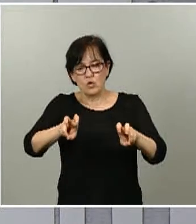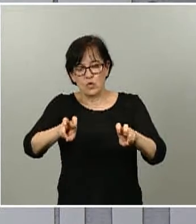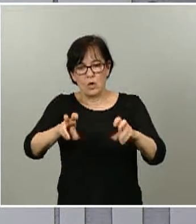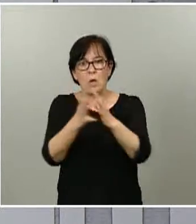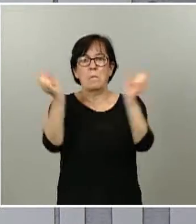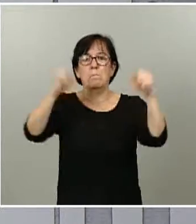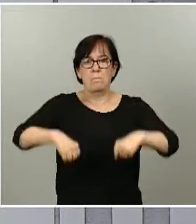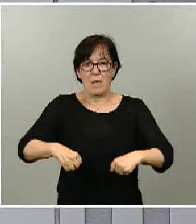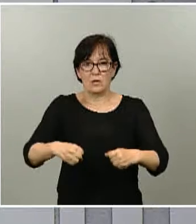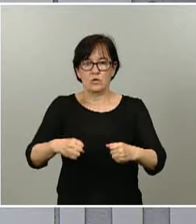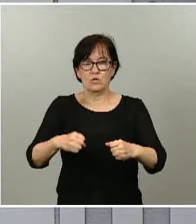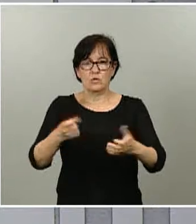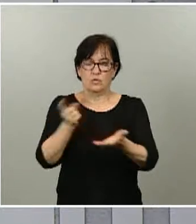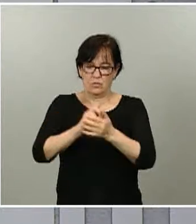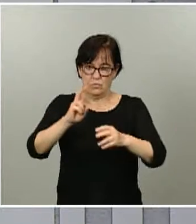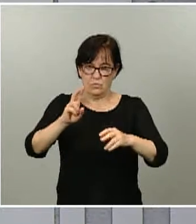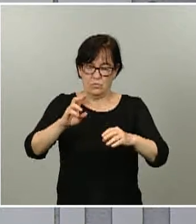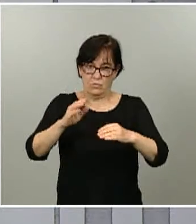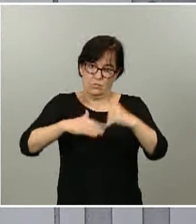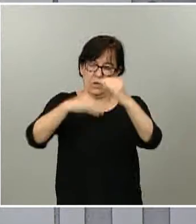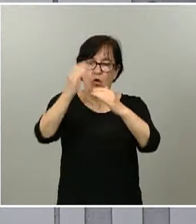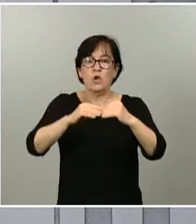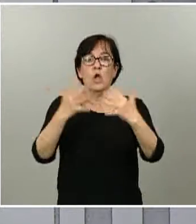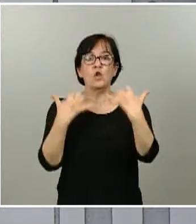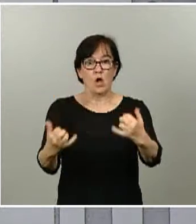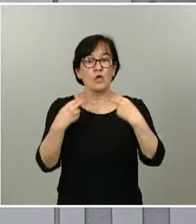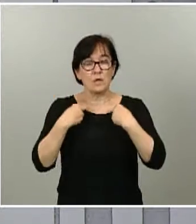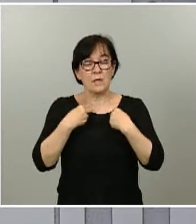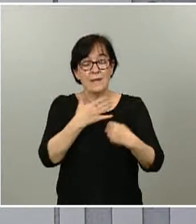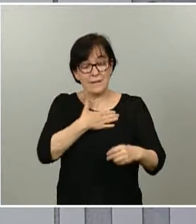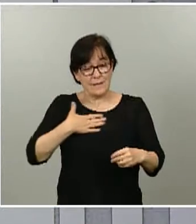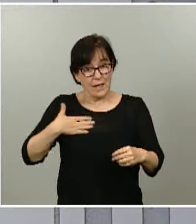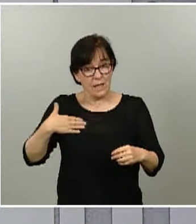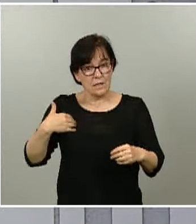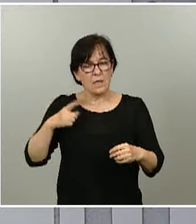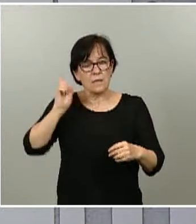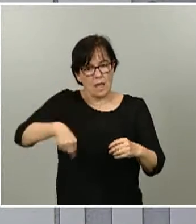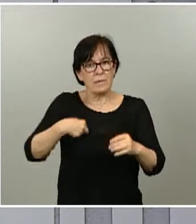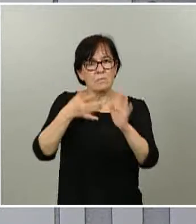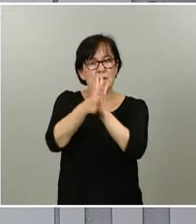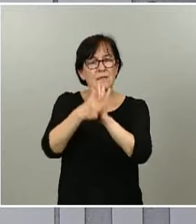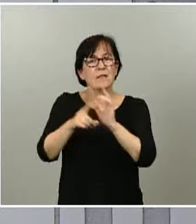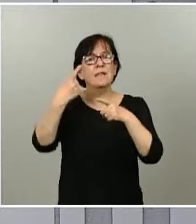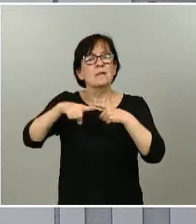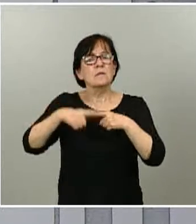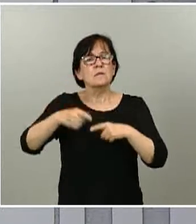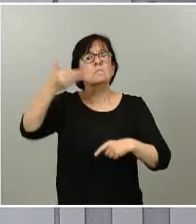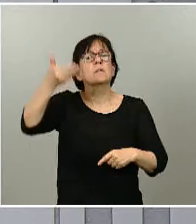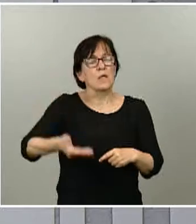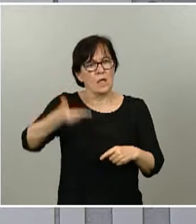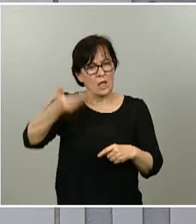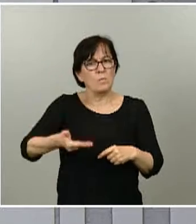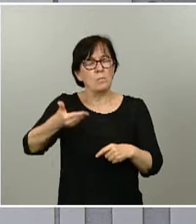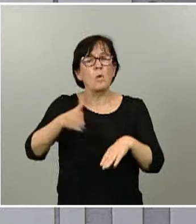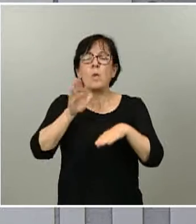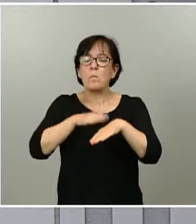reconstrucción, Congreso de los Diputados. Y, además, quería decirle que este elemento es tremendamente importante porque todas las